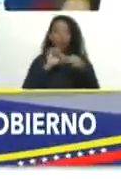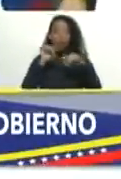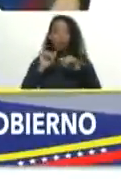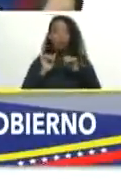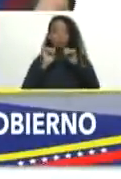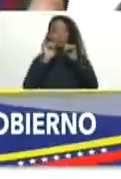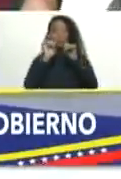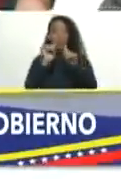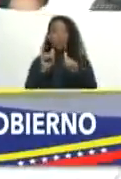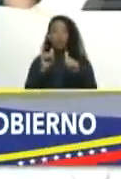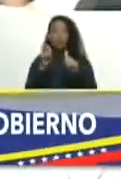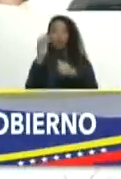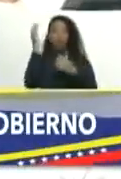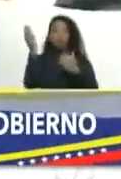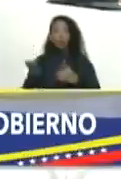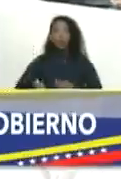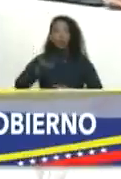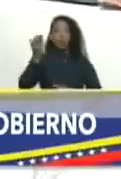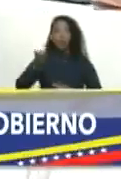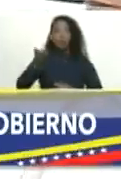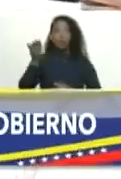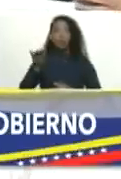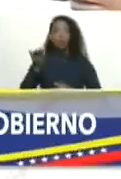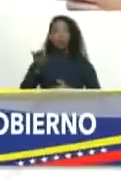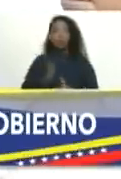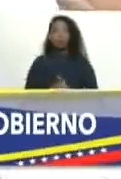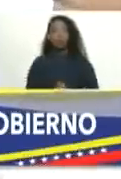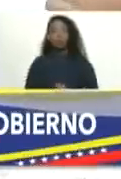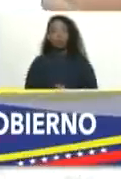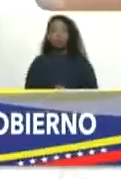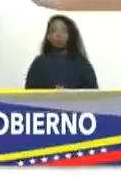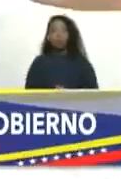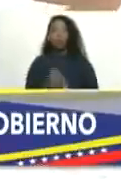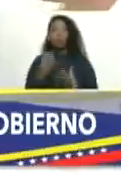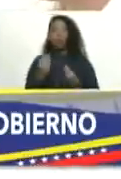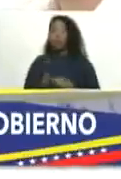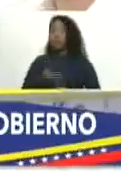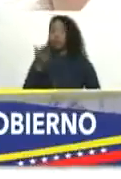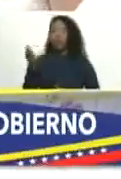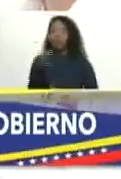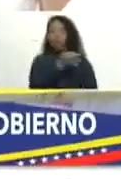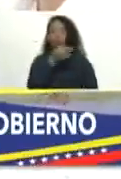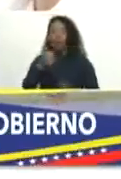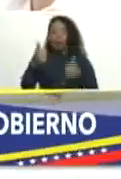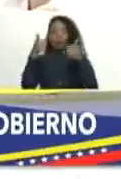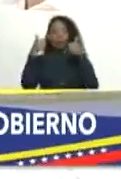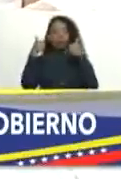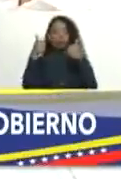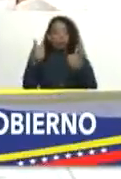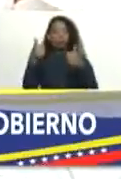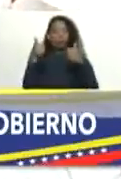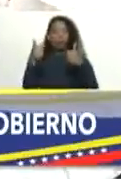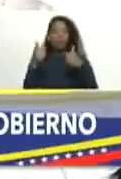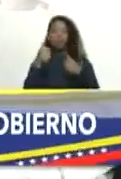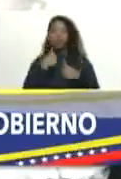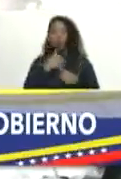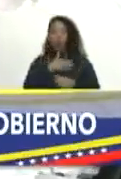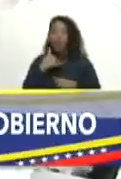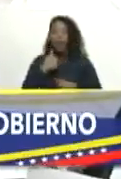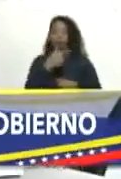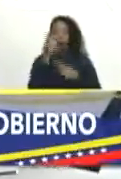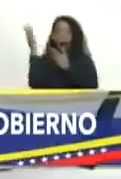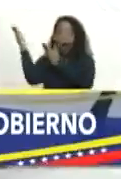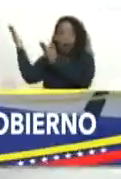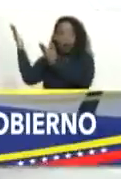iniciativa novedosa, necesaria, útil, exitosa. Quiero que le demos un aplauso a esta